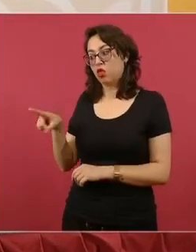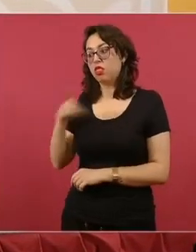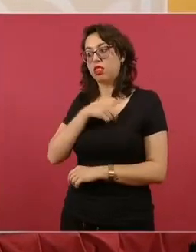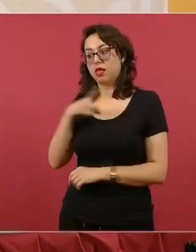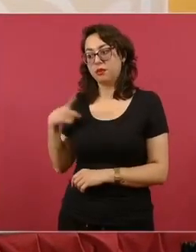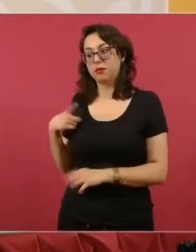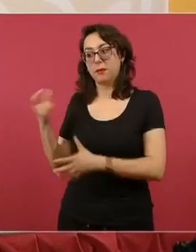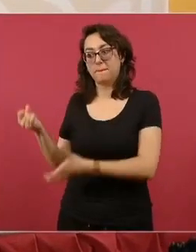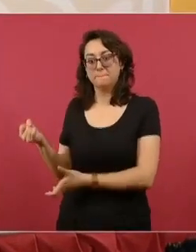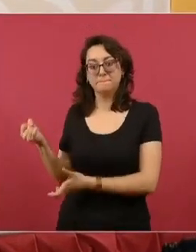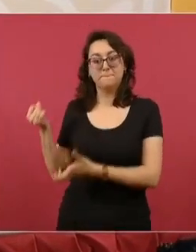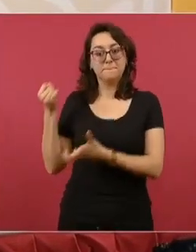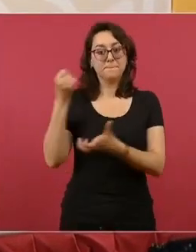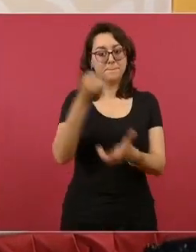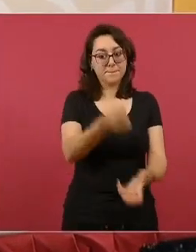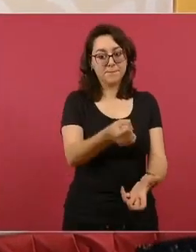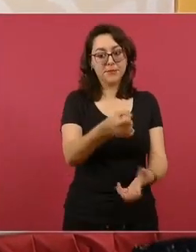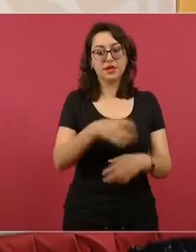Está